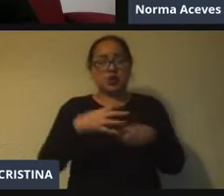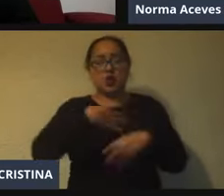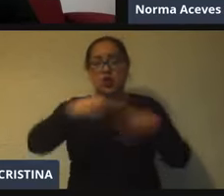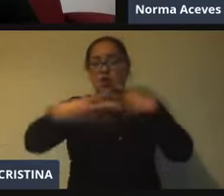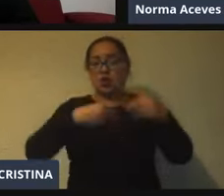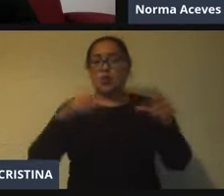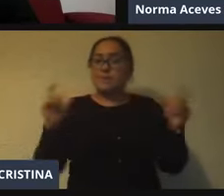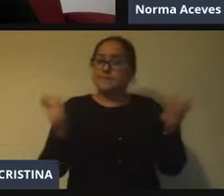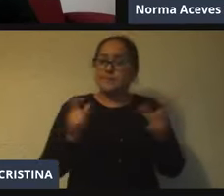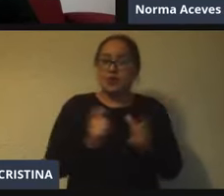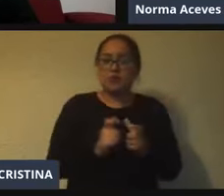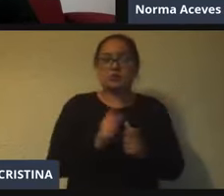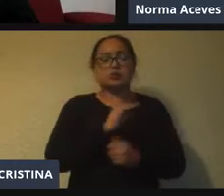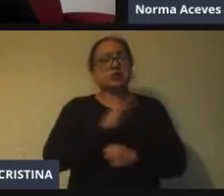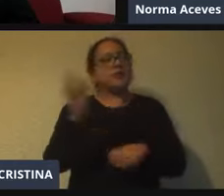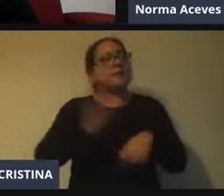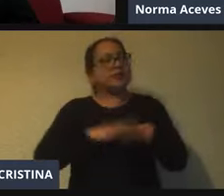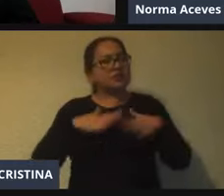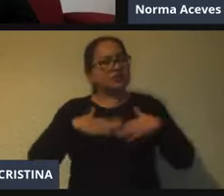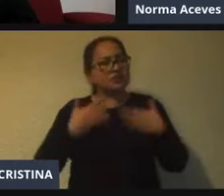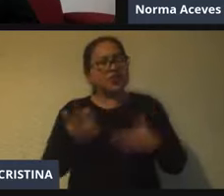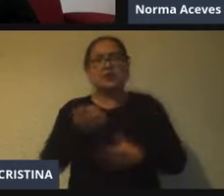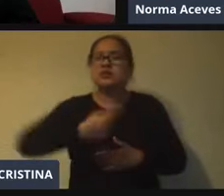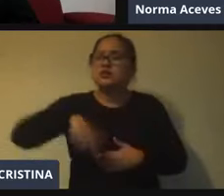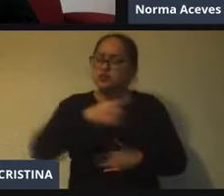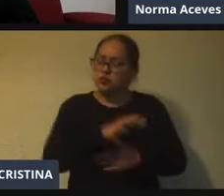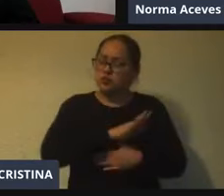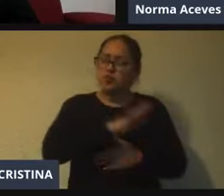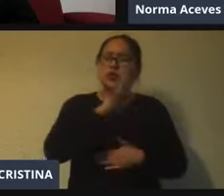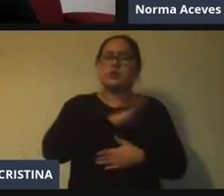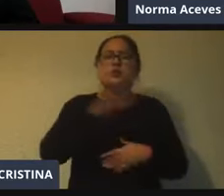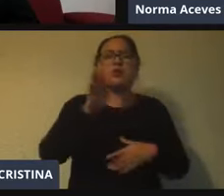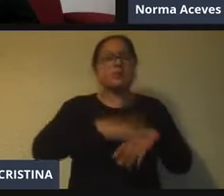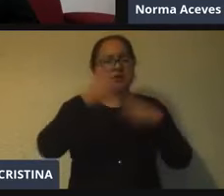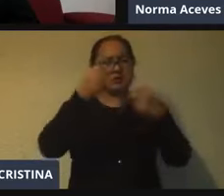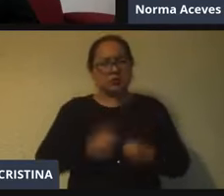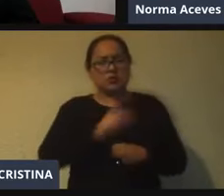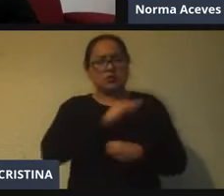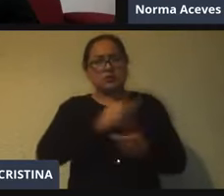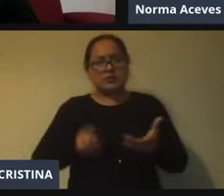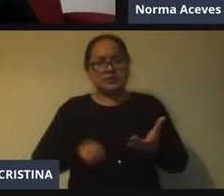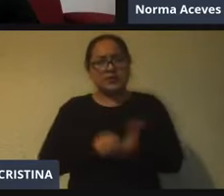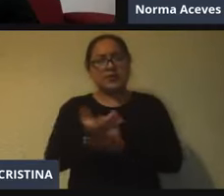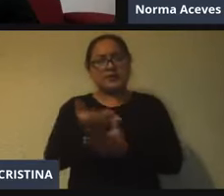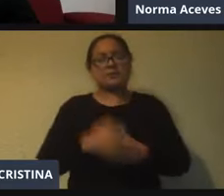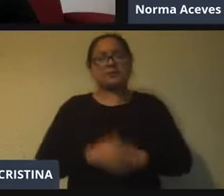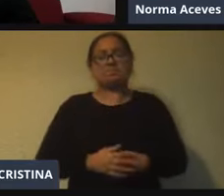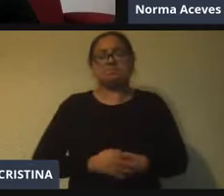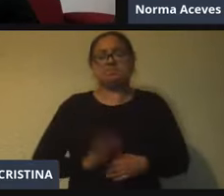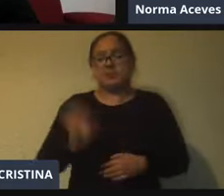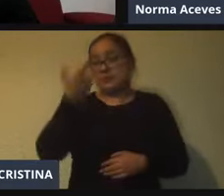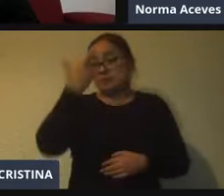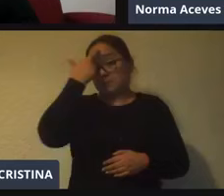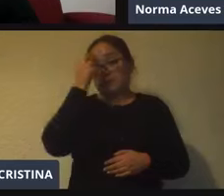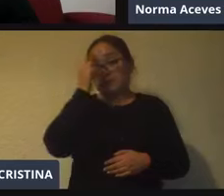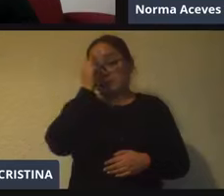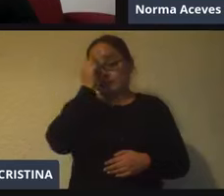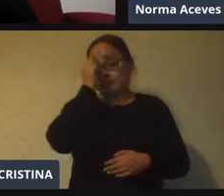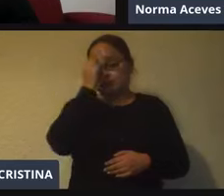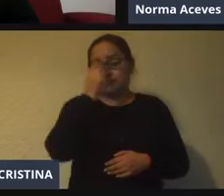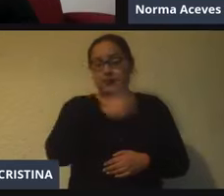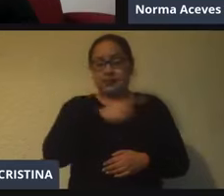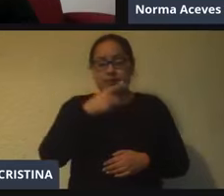certeza y más de seguridad para poder salir con estas condiciones. Recordemos que solamente hay que